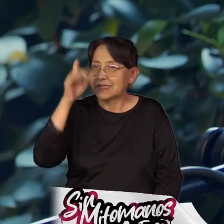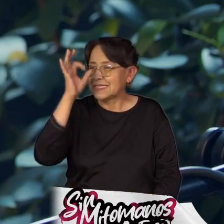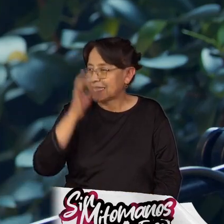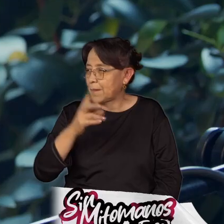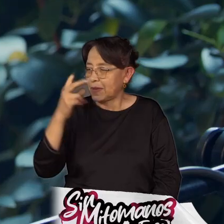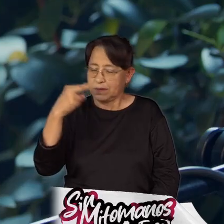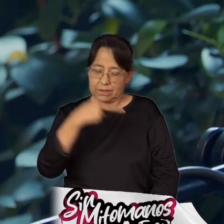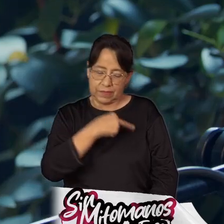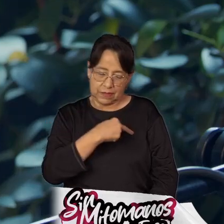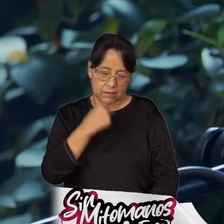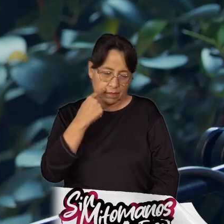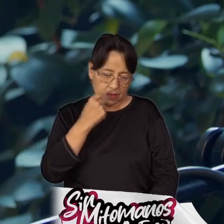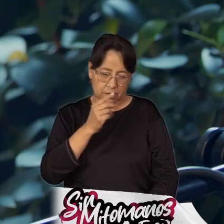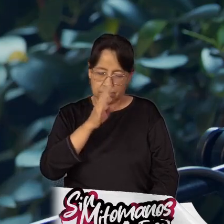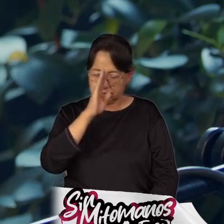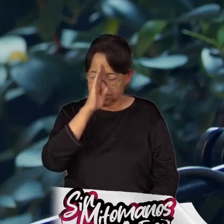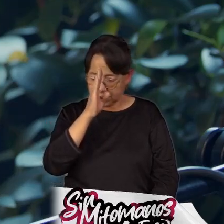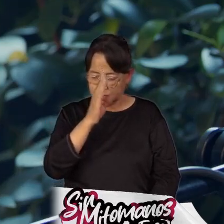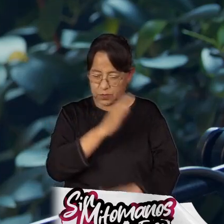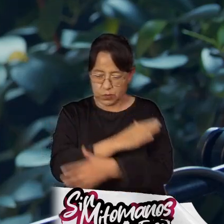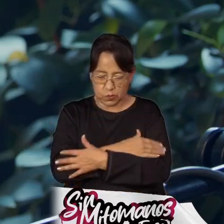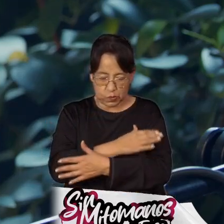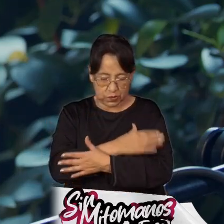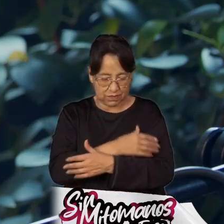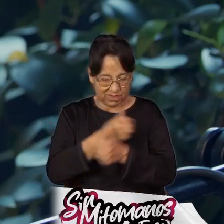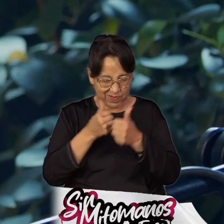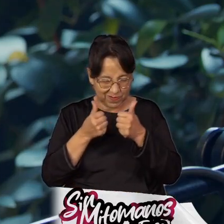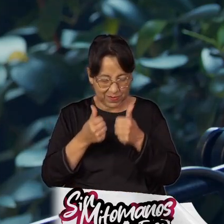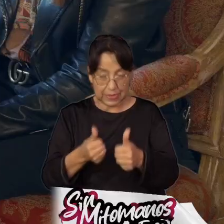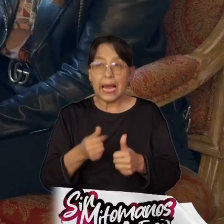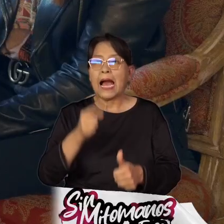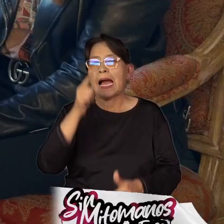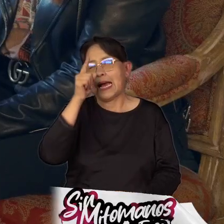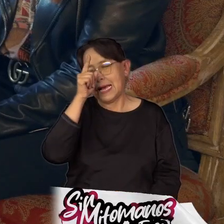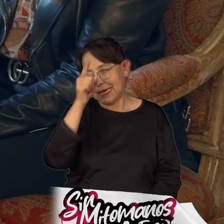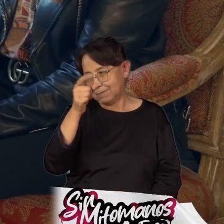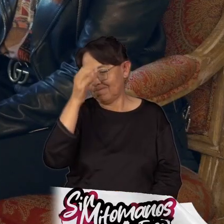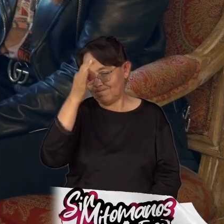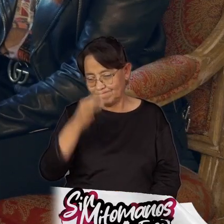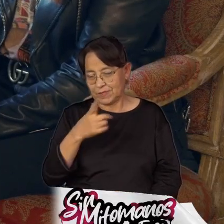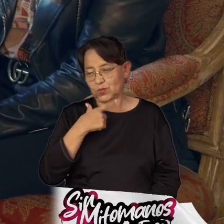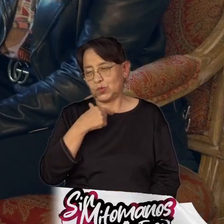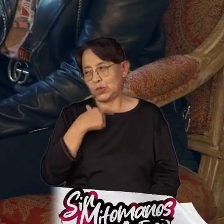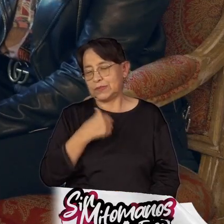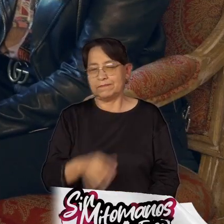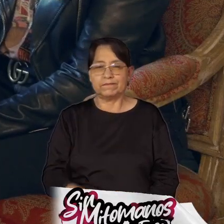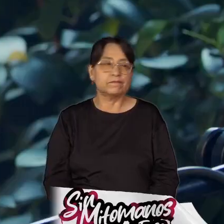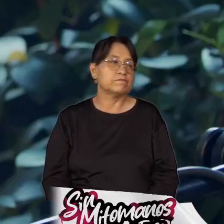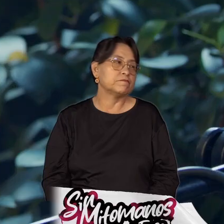en favor de aquel que tiene corazón recto para con Él. Y yo creo que ahí es donde está el punto o el meollo